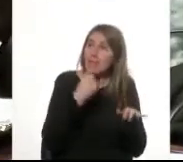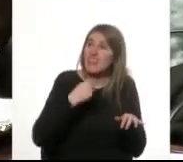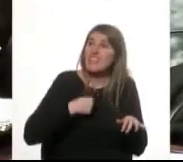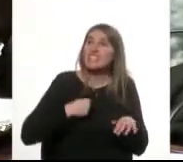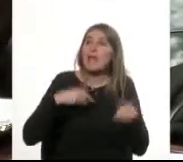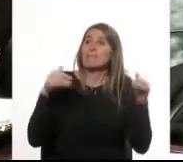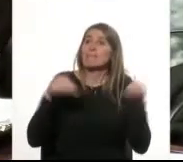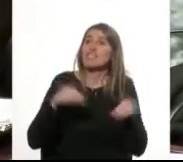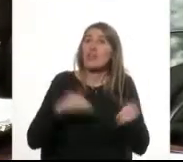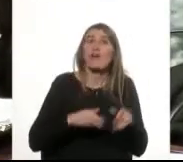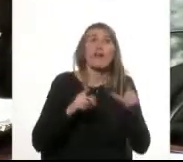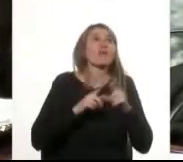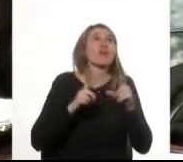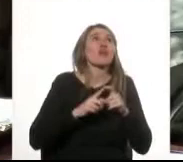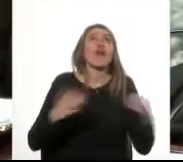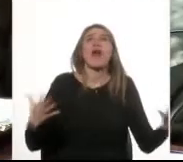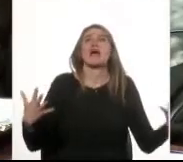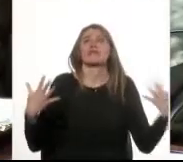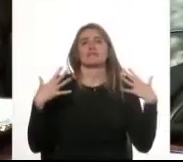manejábamos millones de dólares.